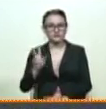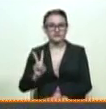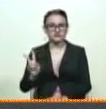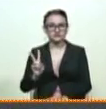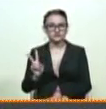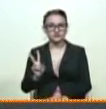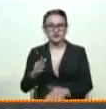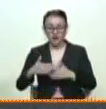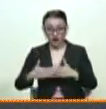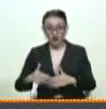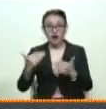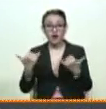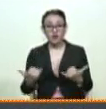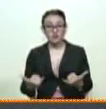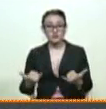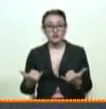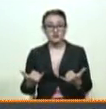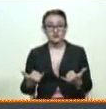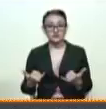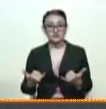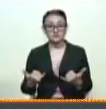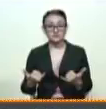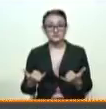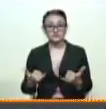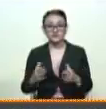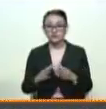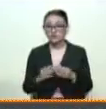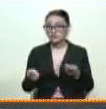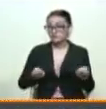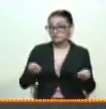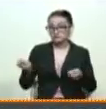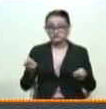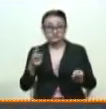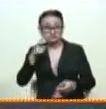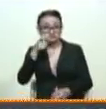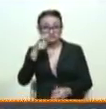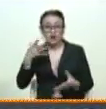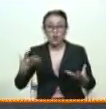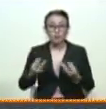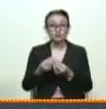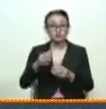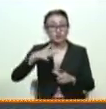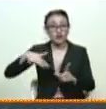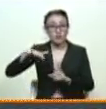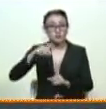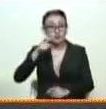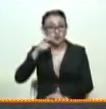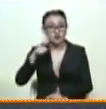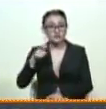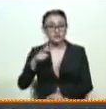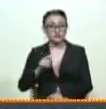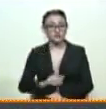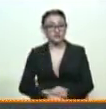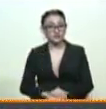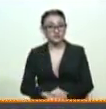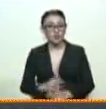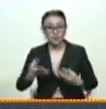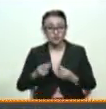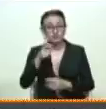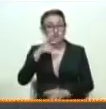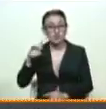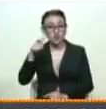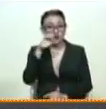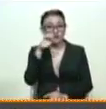A partir de ahora estaremos tomando todas las medidas junto al pueblo, repito, junto al